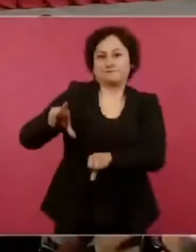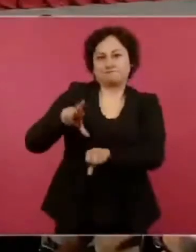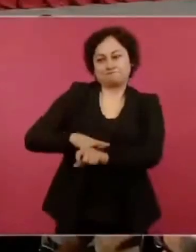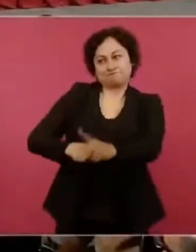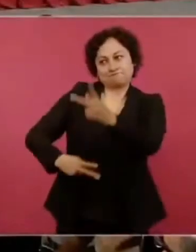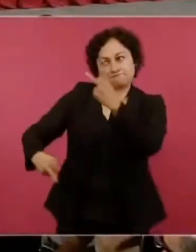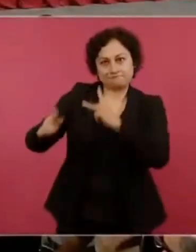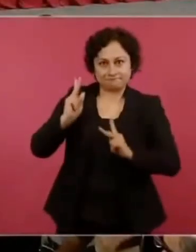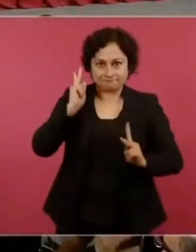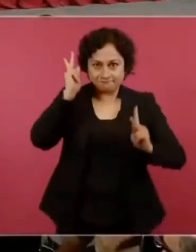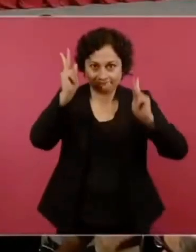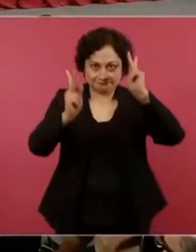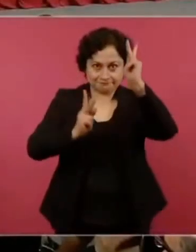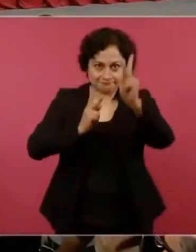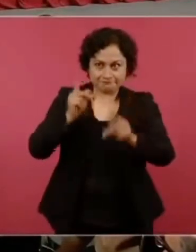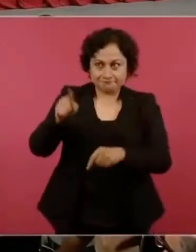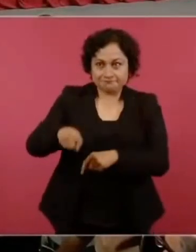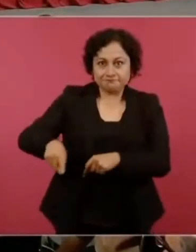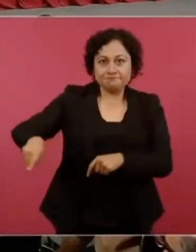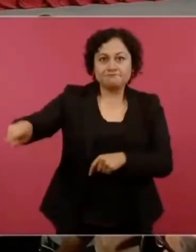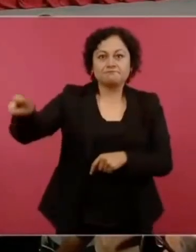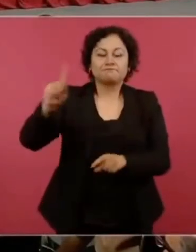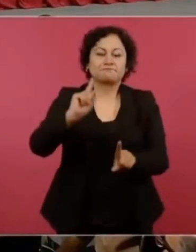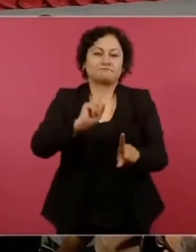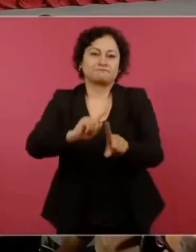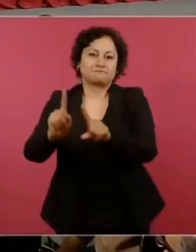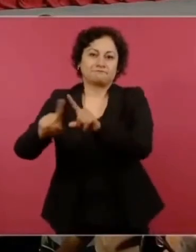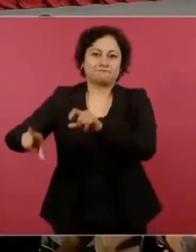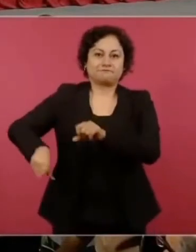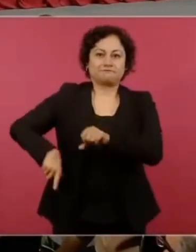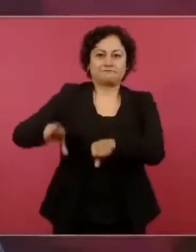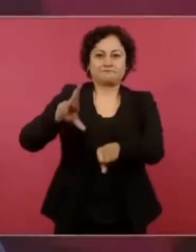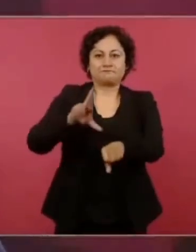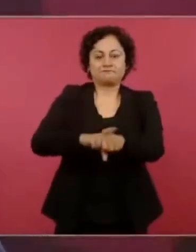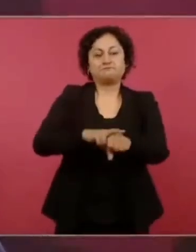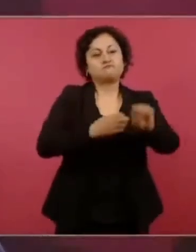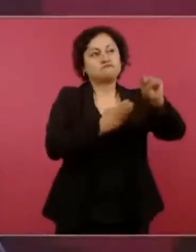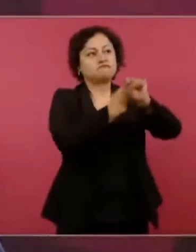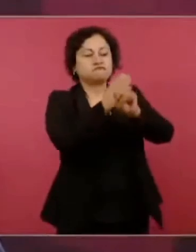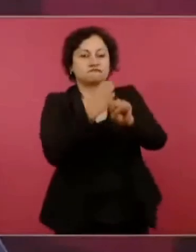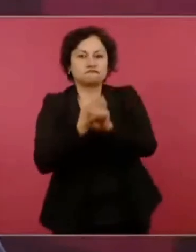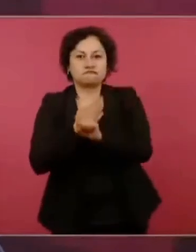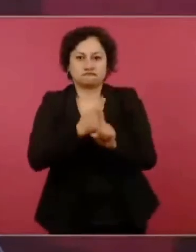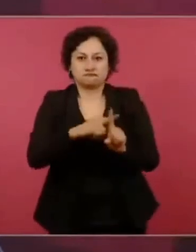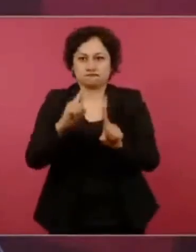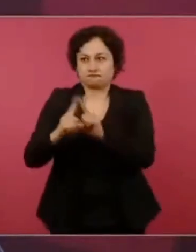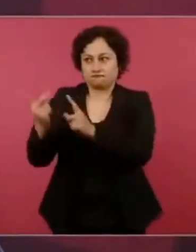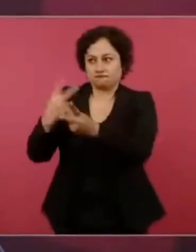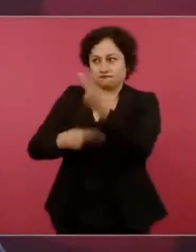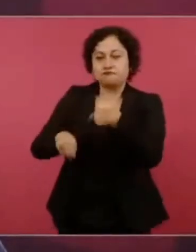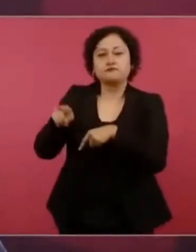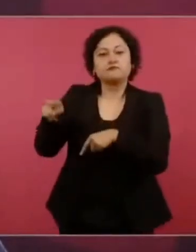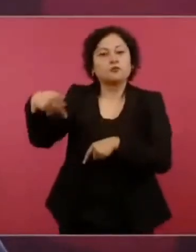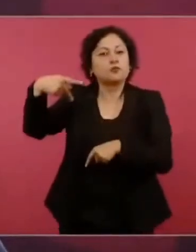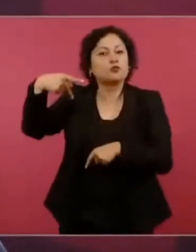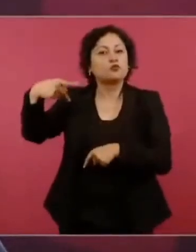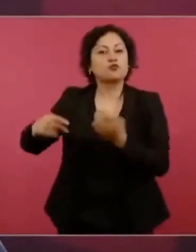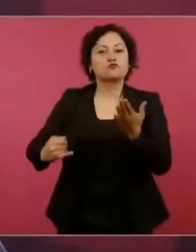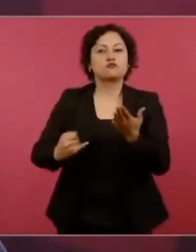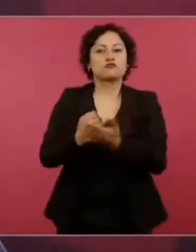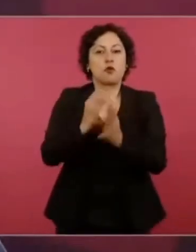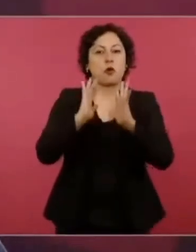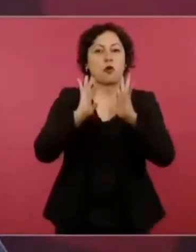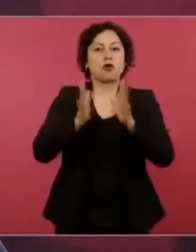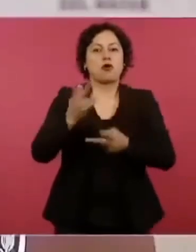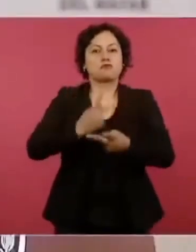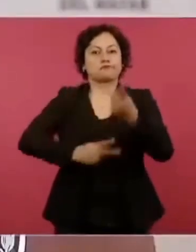gobernadores de 23 estados que han decidido tener salud y salud de calidad. Estos